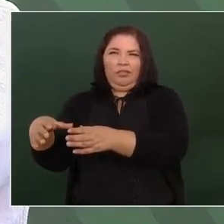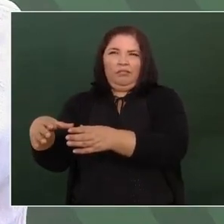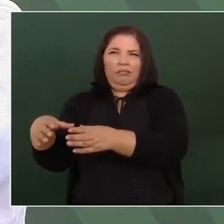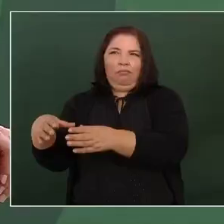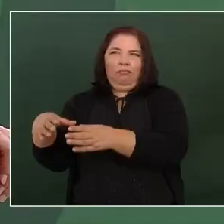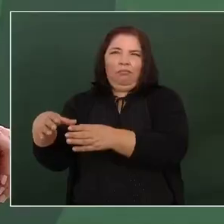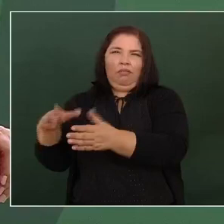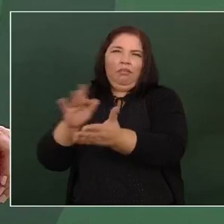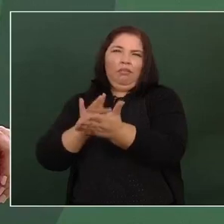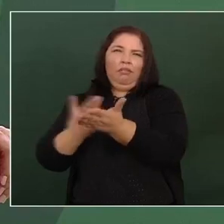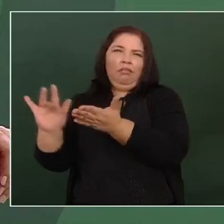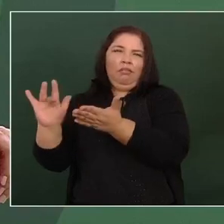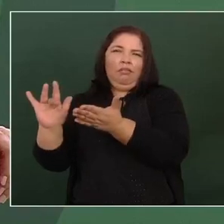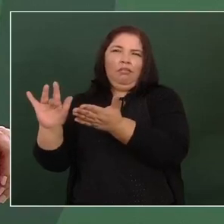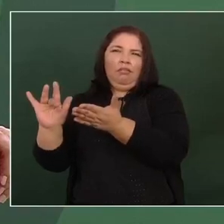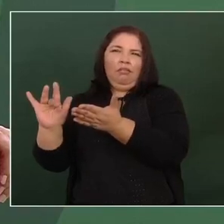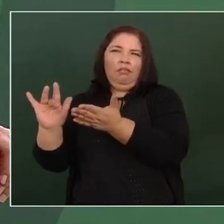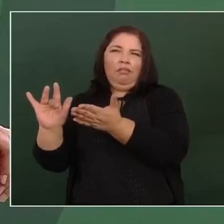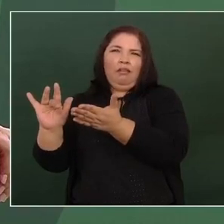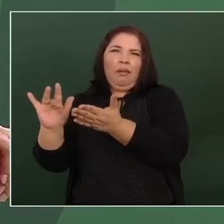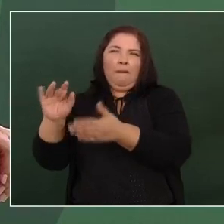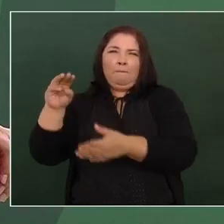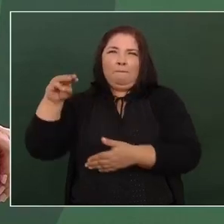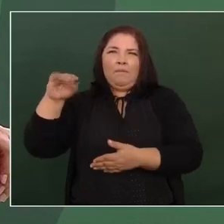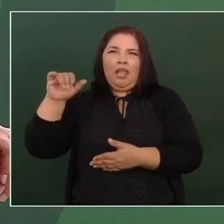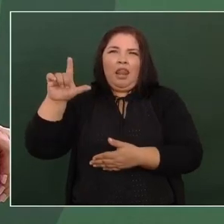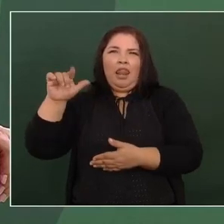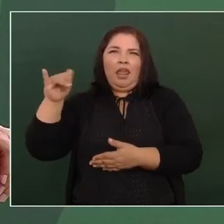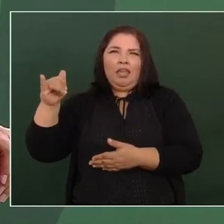a apoyar a Milei.